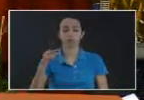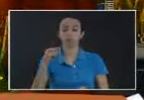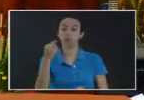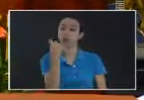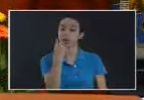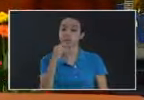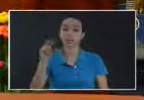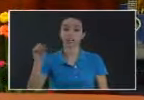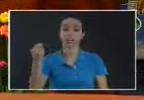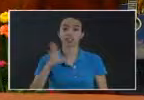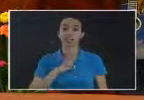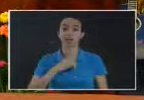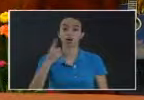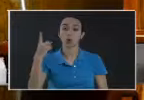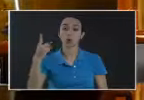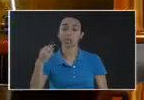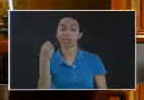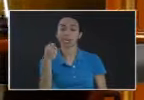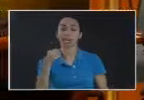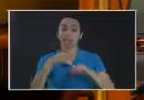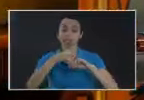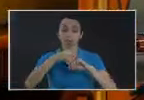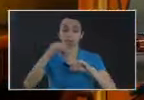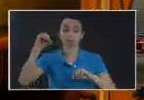me dijo: a mí qué me importa